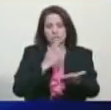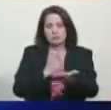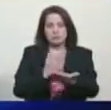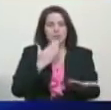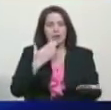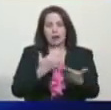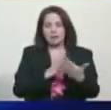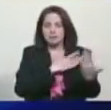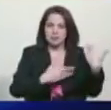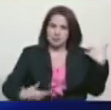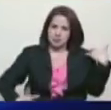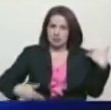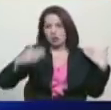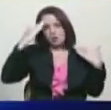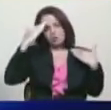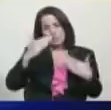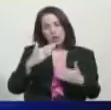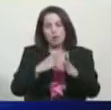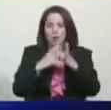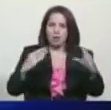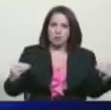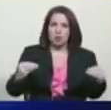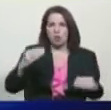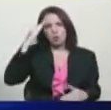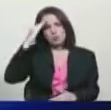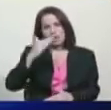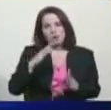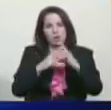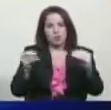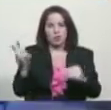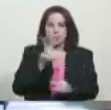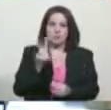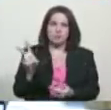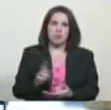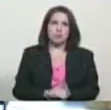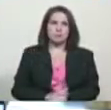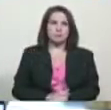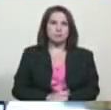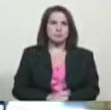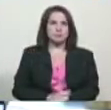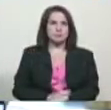Gracias, presidente. Un saludo a todos, un saludo a toda Venezuela.